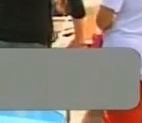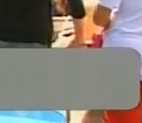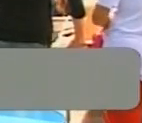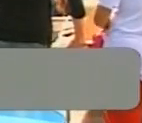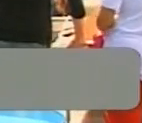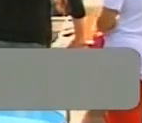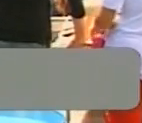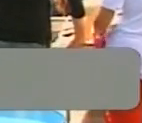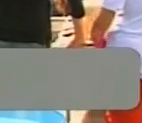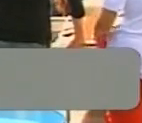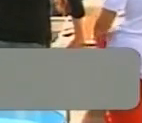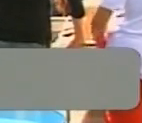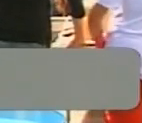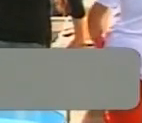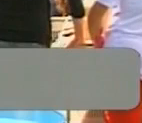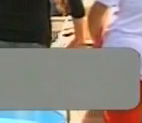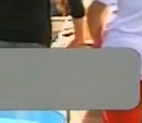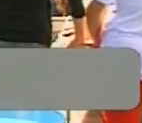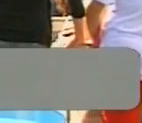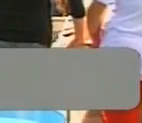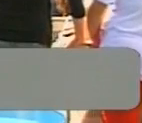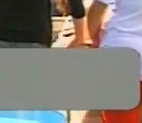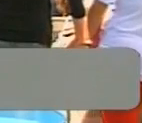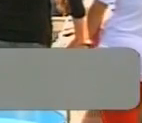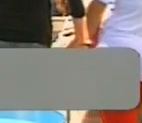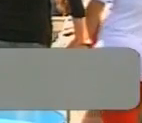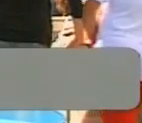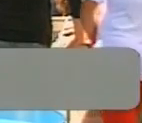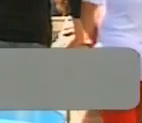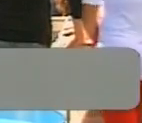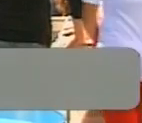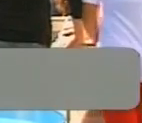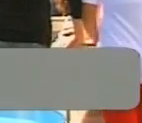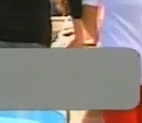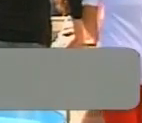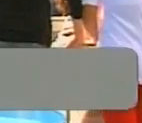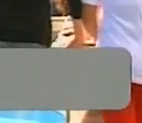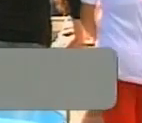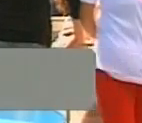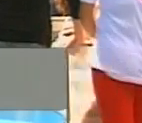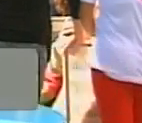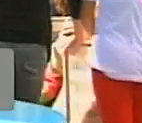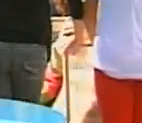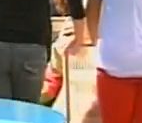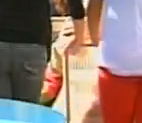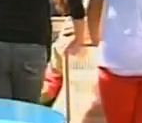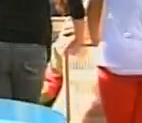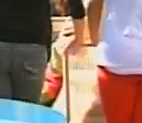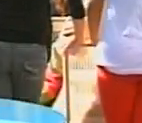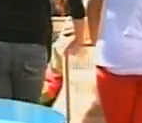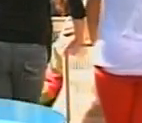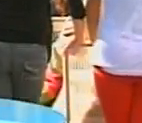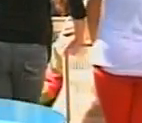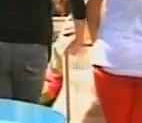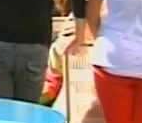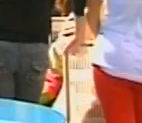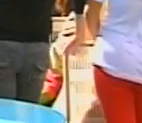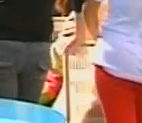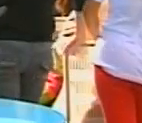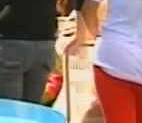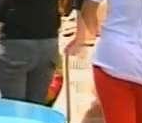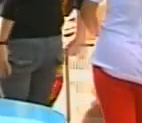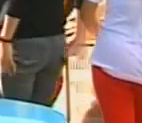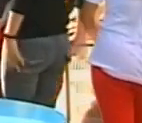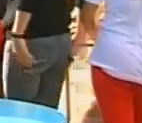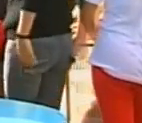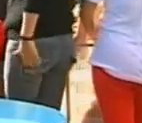de manera oficial de esta Asamblea Nacional Constituyente, de esta sesión ordinaria número 23 del Poder